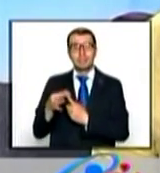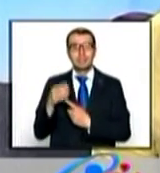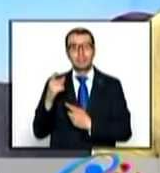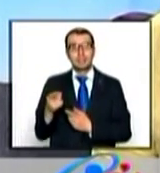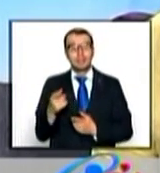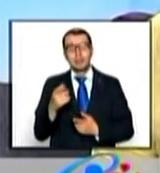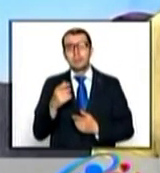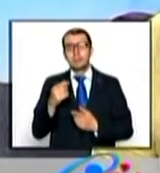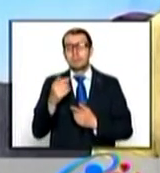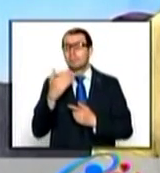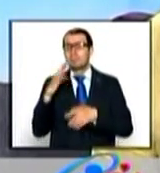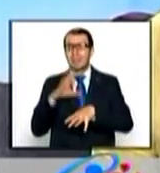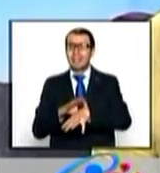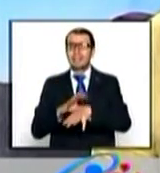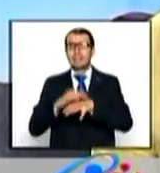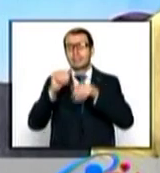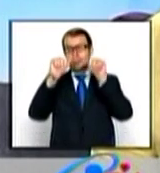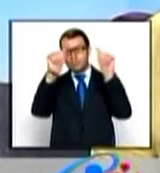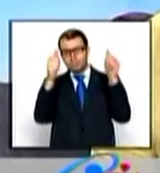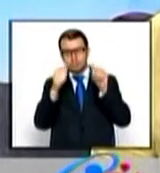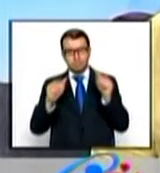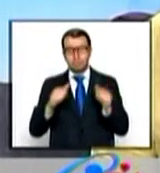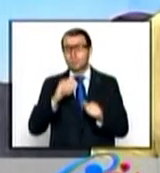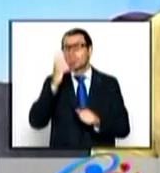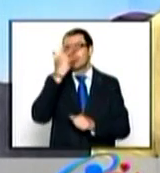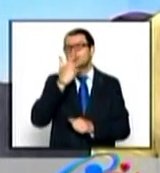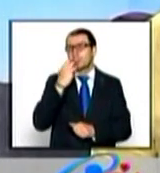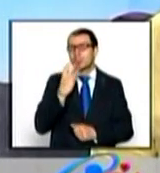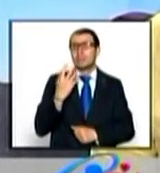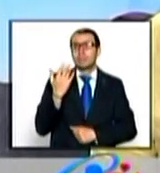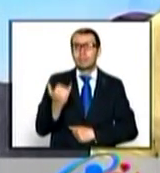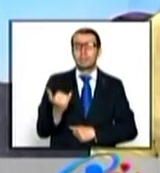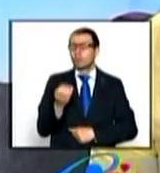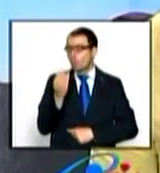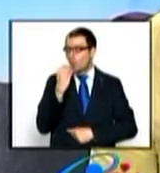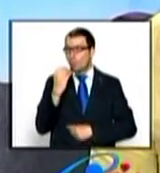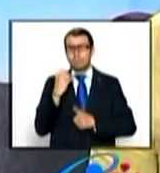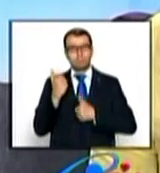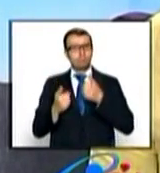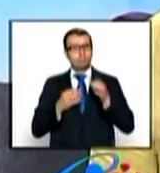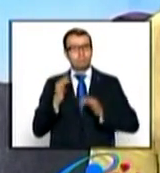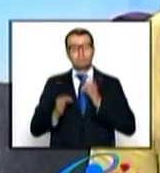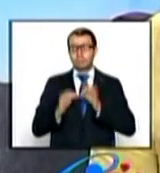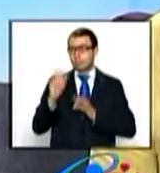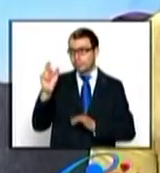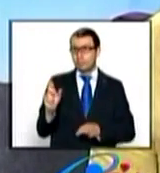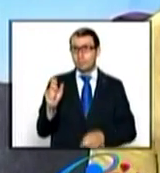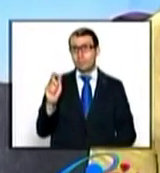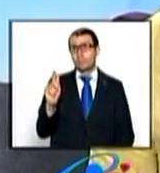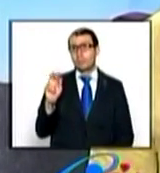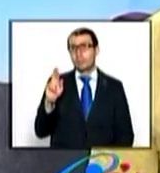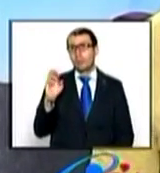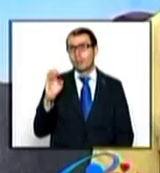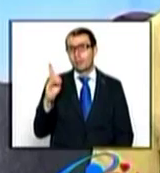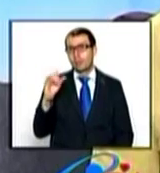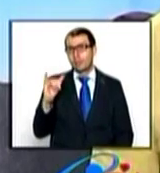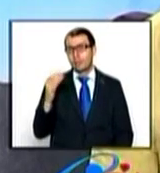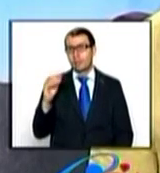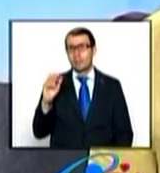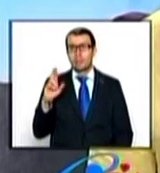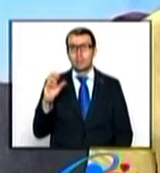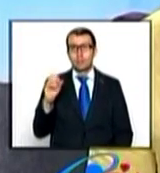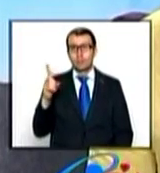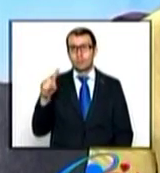estética, en medicina biológica, en nutrición, el doctor Freddy Rosero Semanate, quien hace parte de nuestro